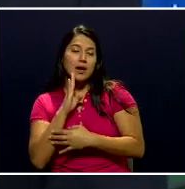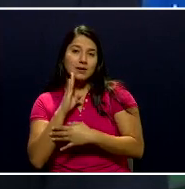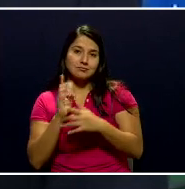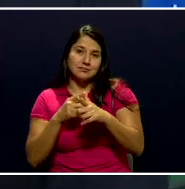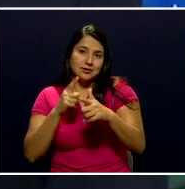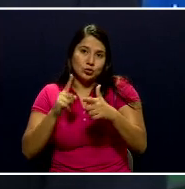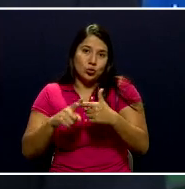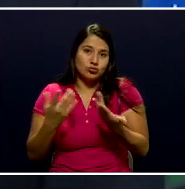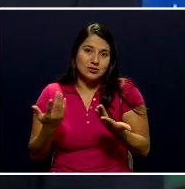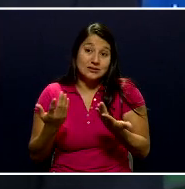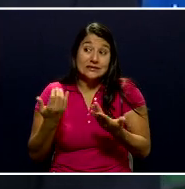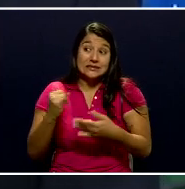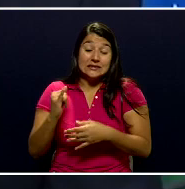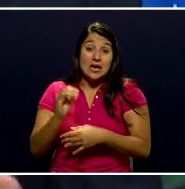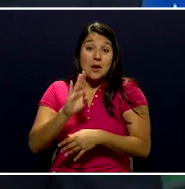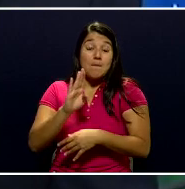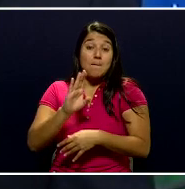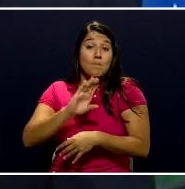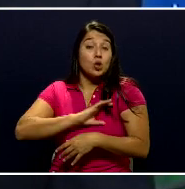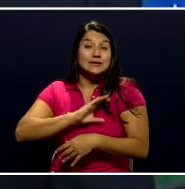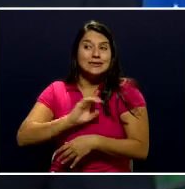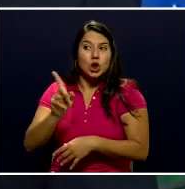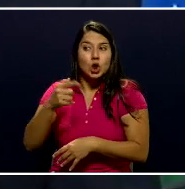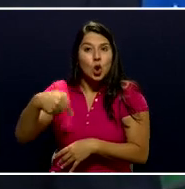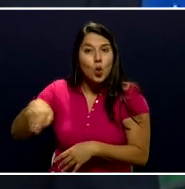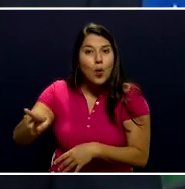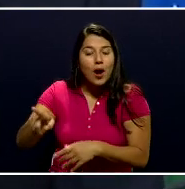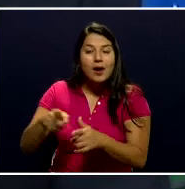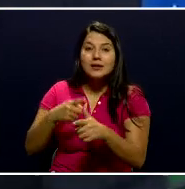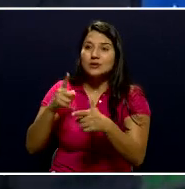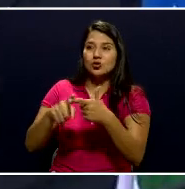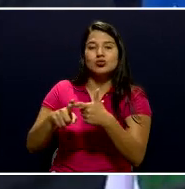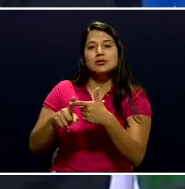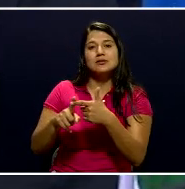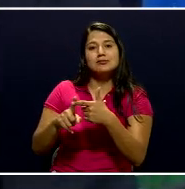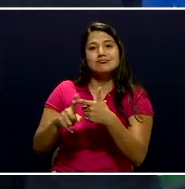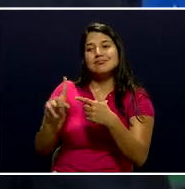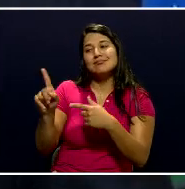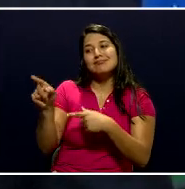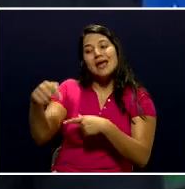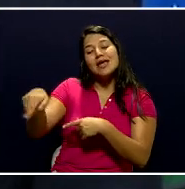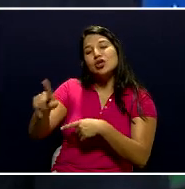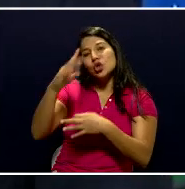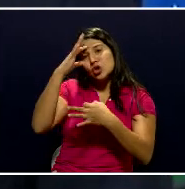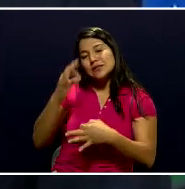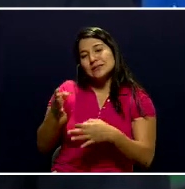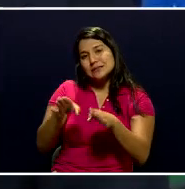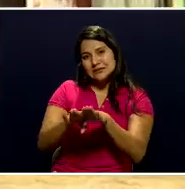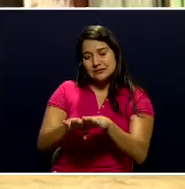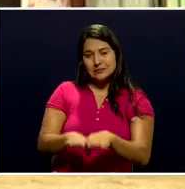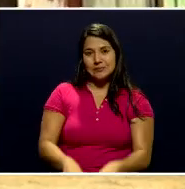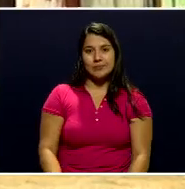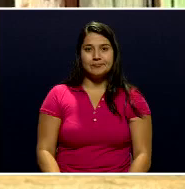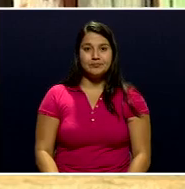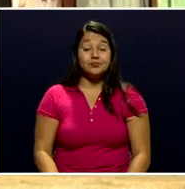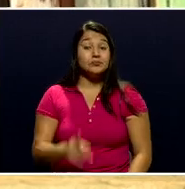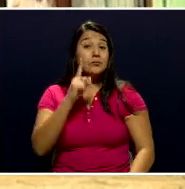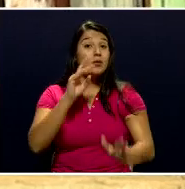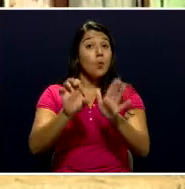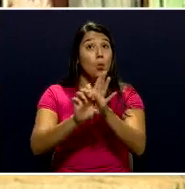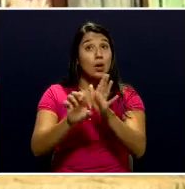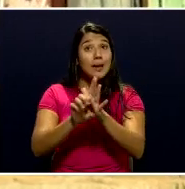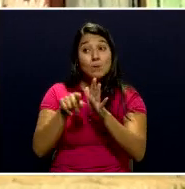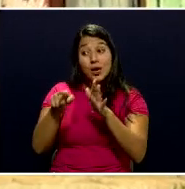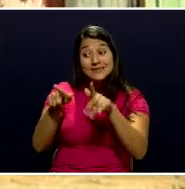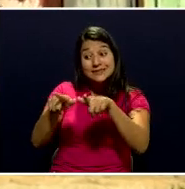decreto pierde sentido porque esa misma concentración de personas que estaban en los bares se nos trasladan a los restaurantes. Por ejemplo, este